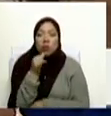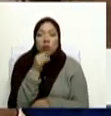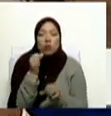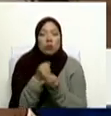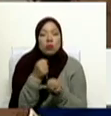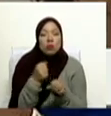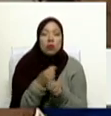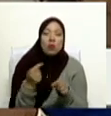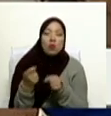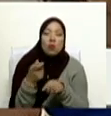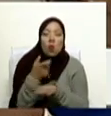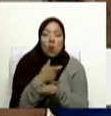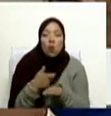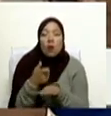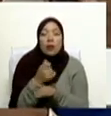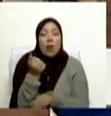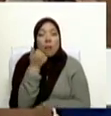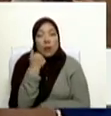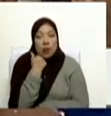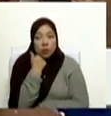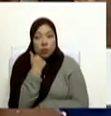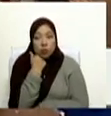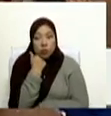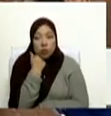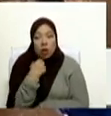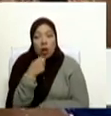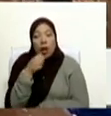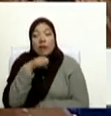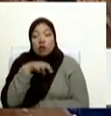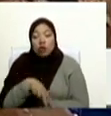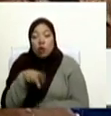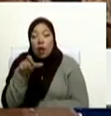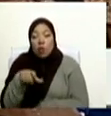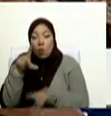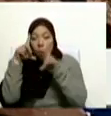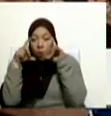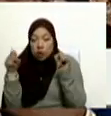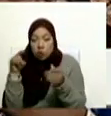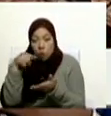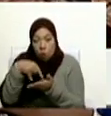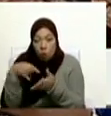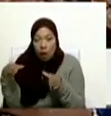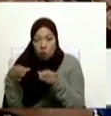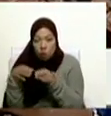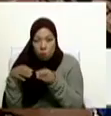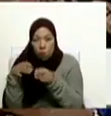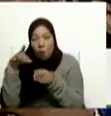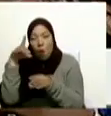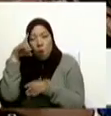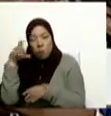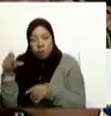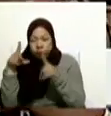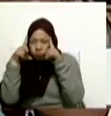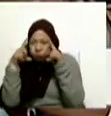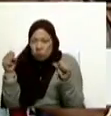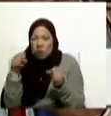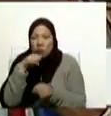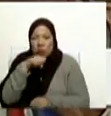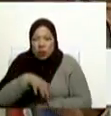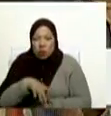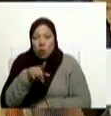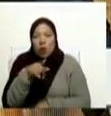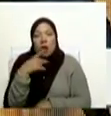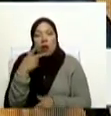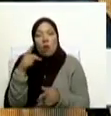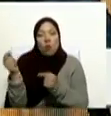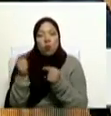historiador valenciano parte de la red de historia memoria y patrimonio del estado carabobo el bastión de resistencia Puerto caveo adquiere mayor